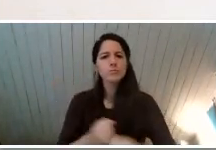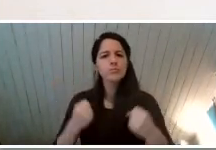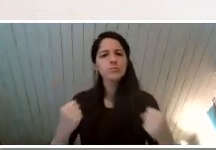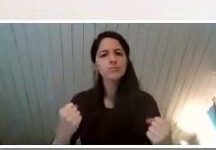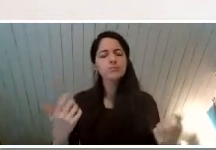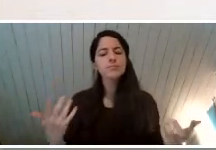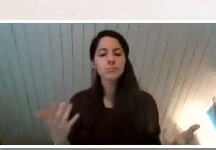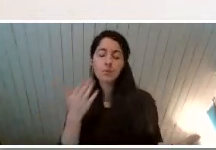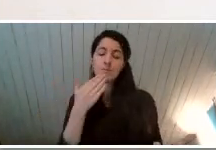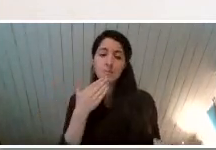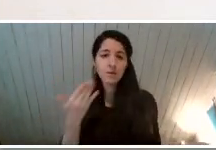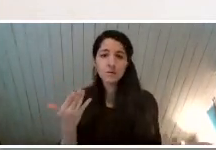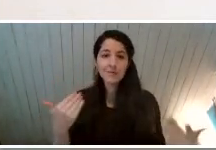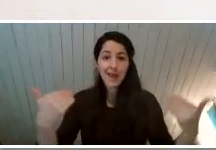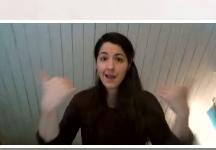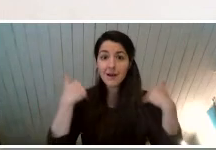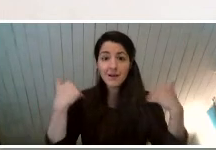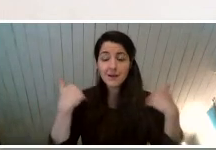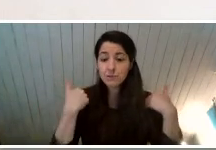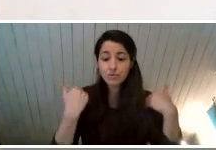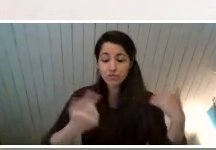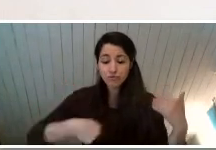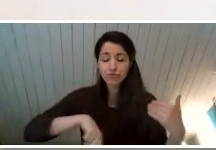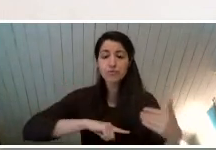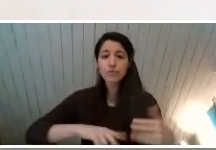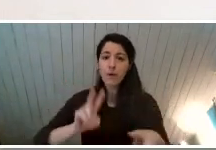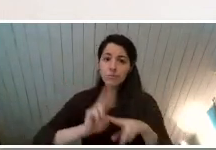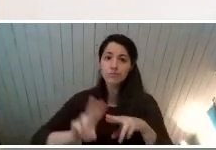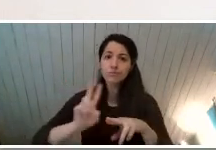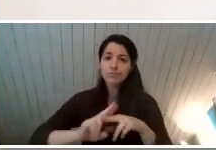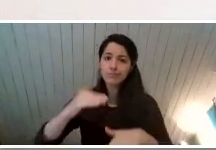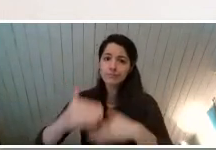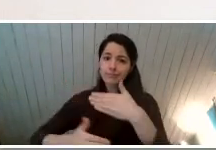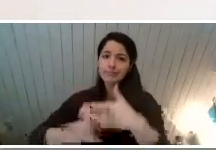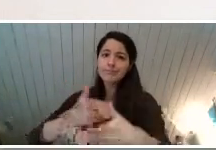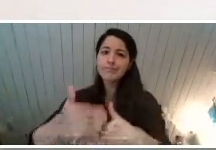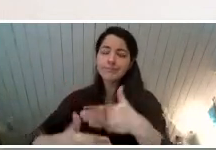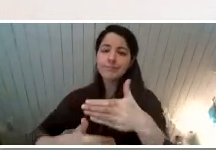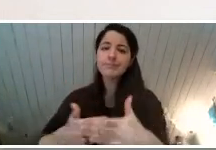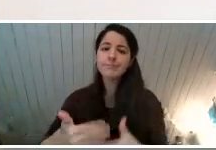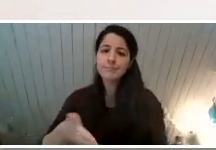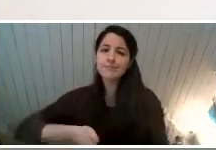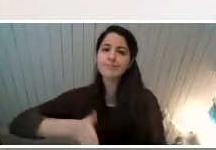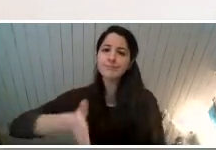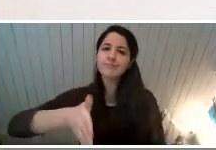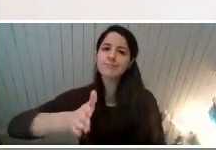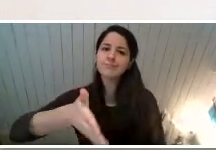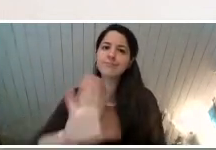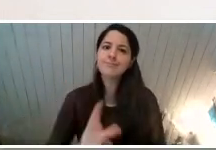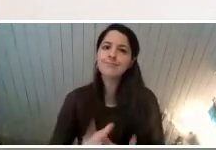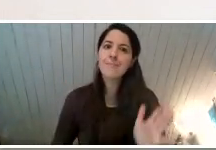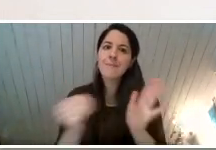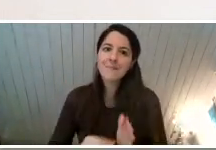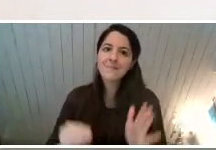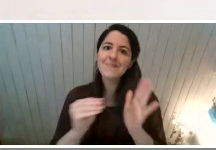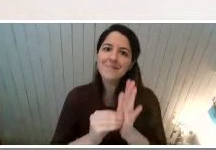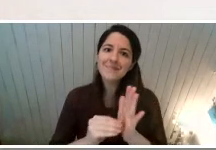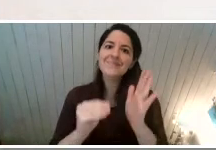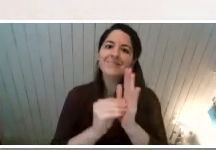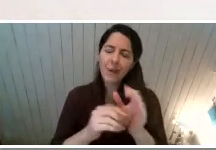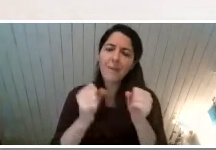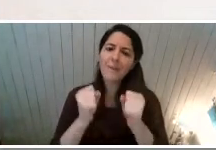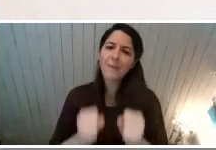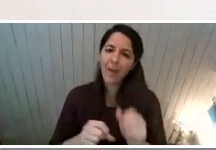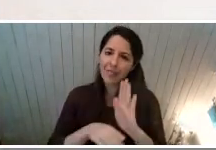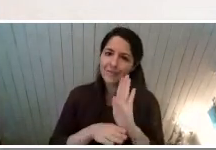es que conforme uno va haciendo ejercicio constantemente, cada vez puede aumentar la dificultad y la fuerza